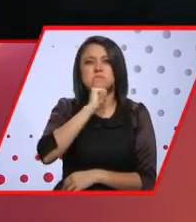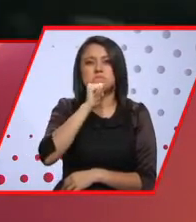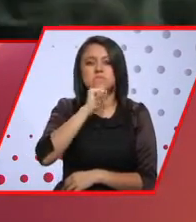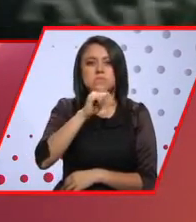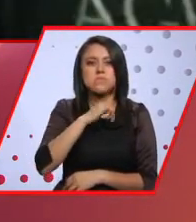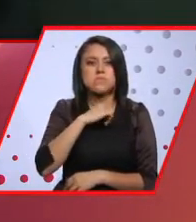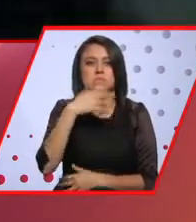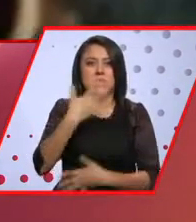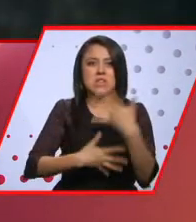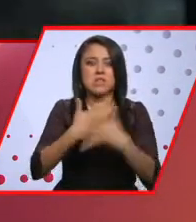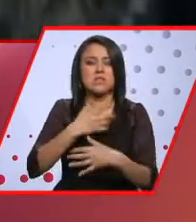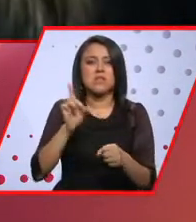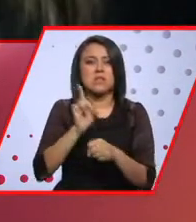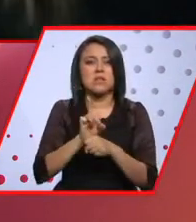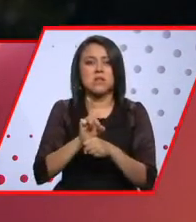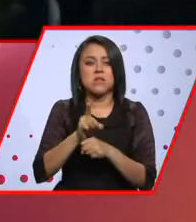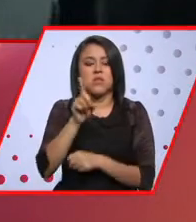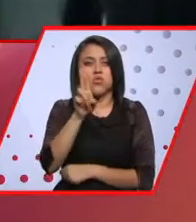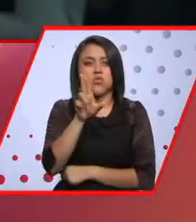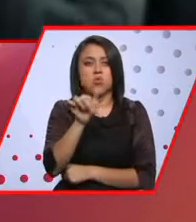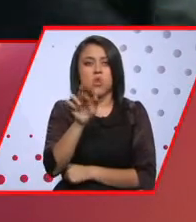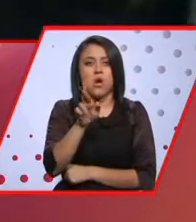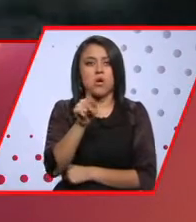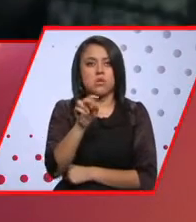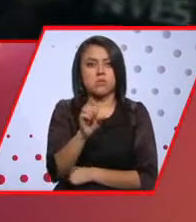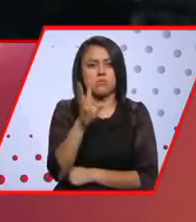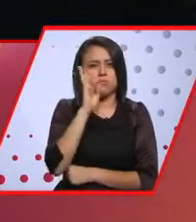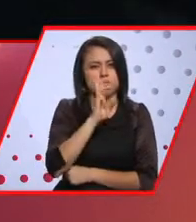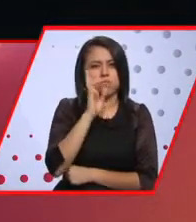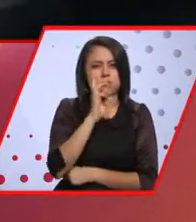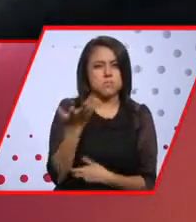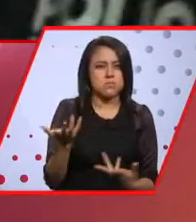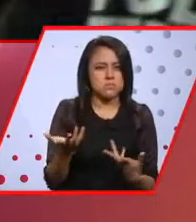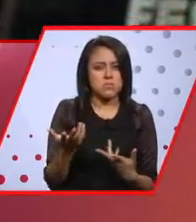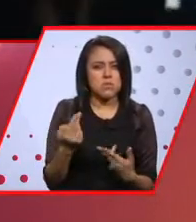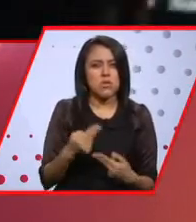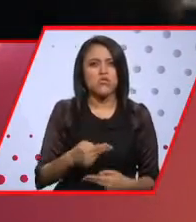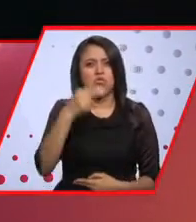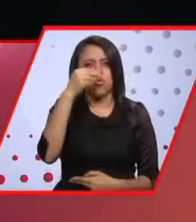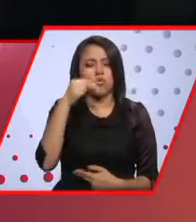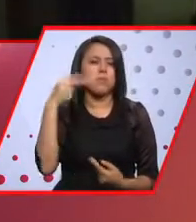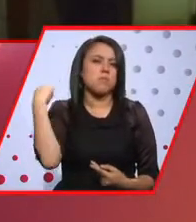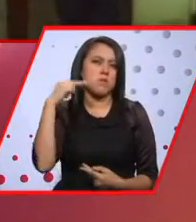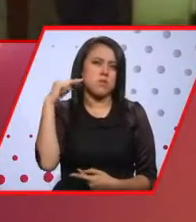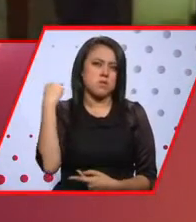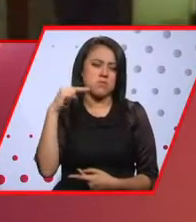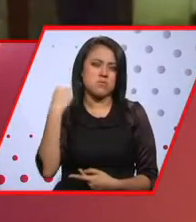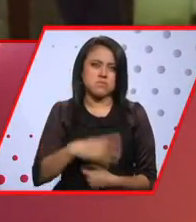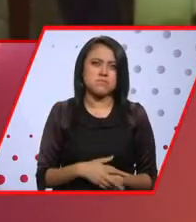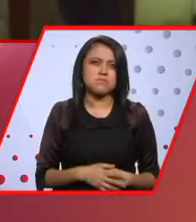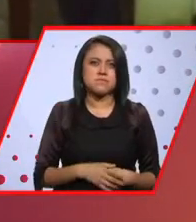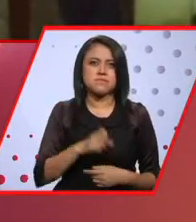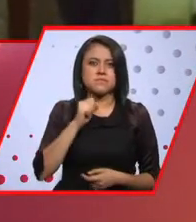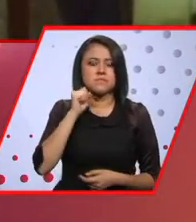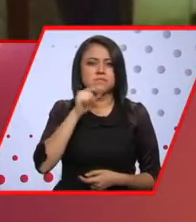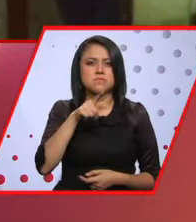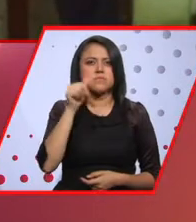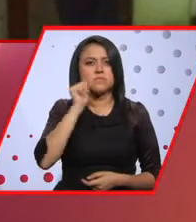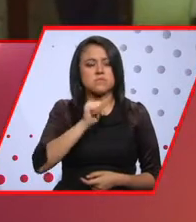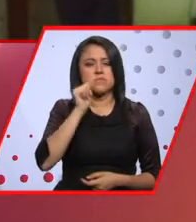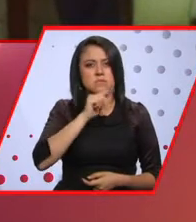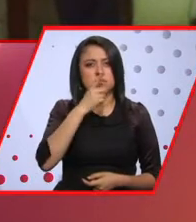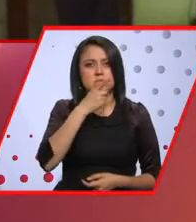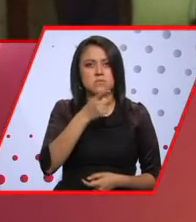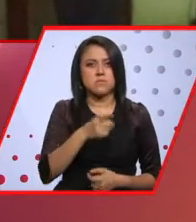menor a 15 días. Los Duarte son unos cínicos, en el norte y en la zona de Veracruz son unos cínicos. Va a decir